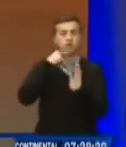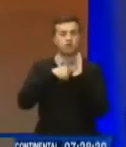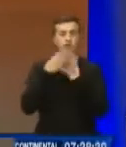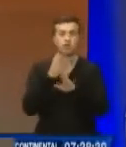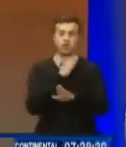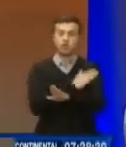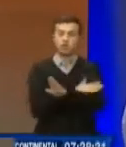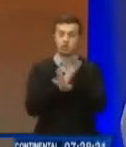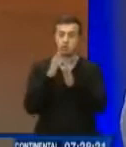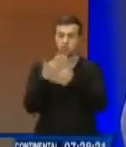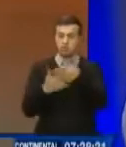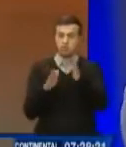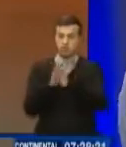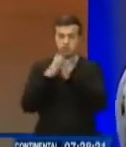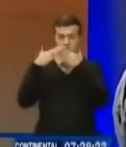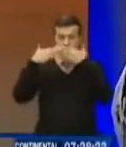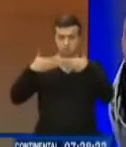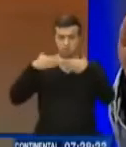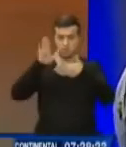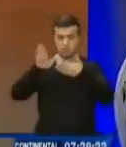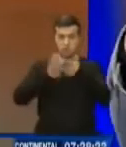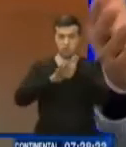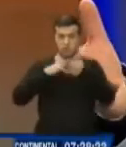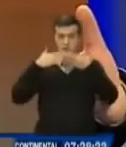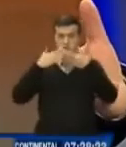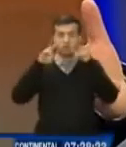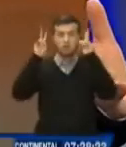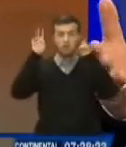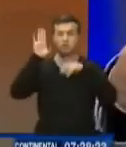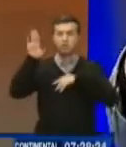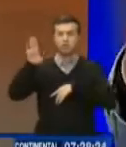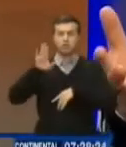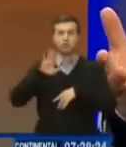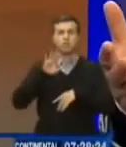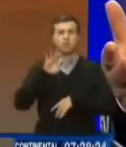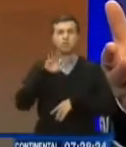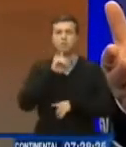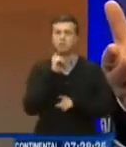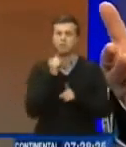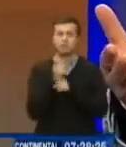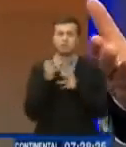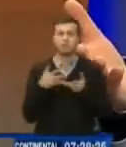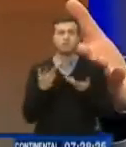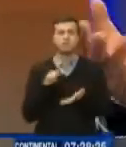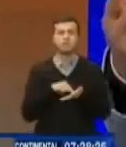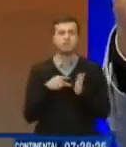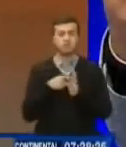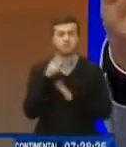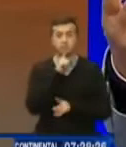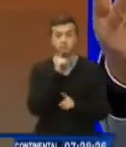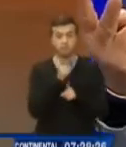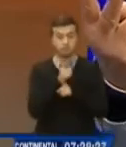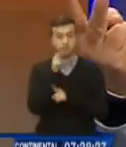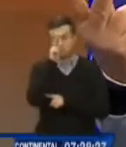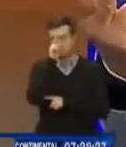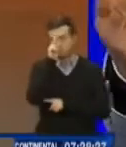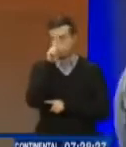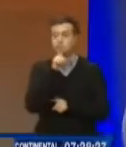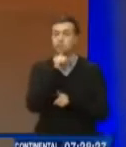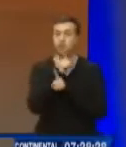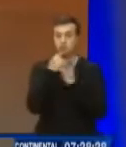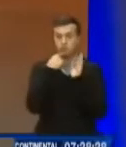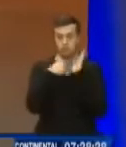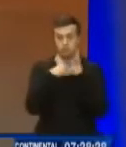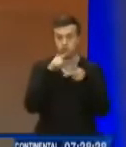semana pasada un artículo de la doctrina saltos gualé que era básicamente y luego pongo dos ejemplos